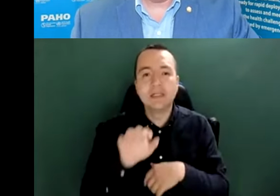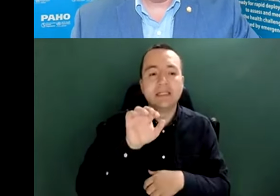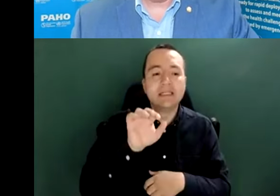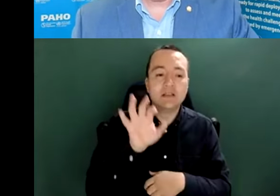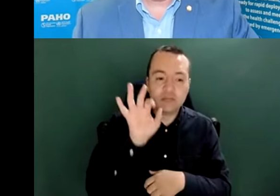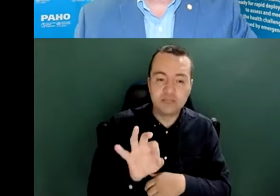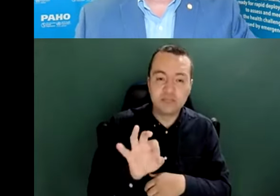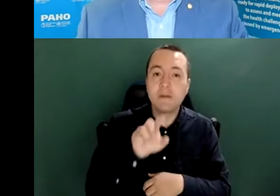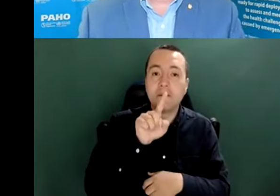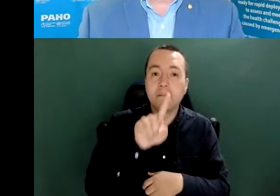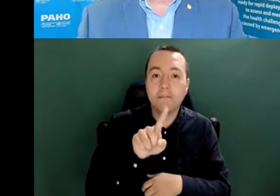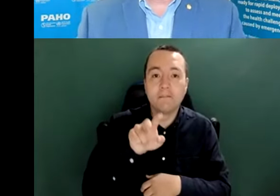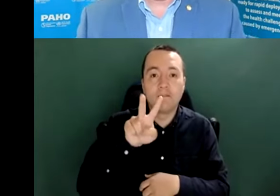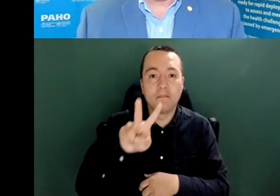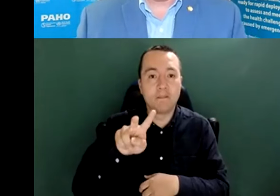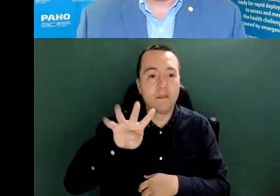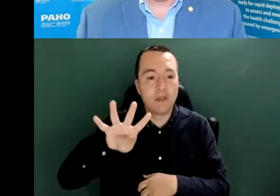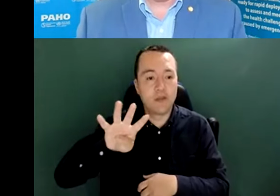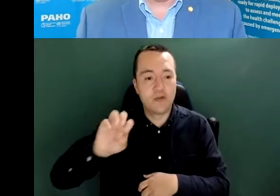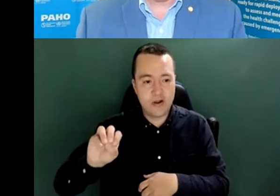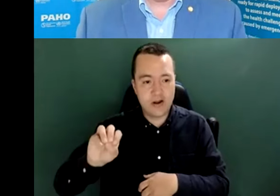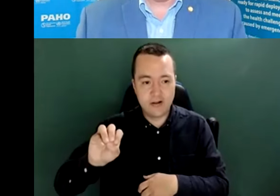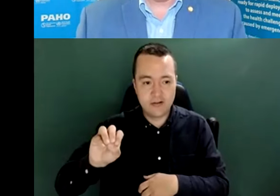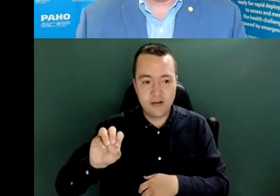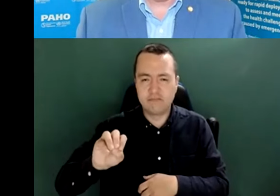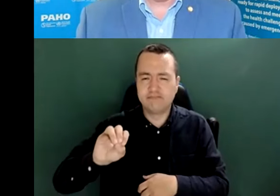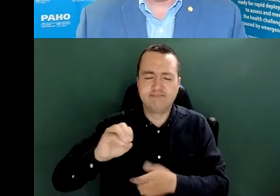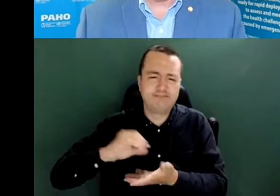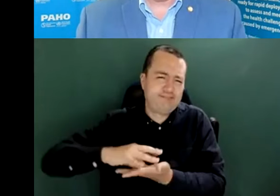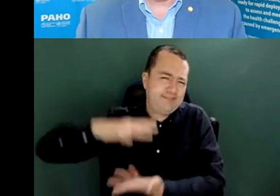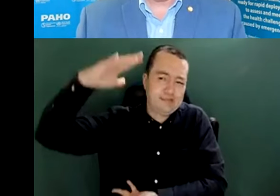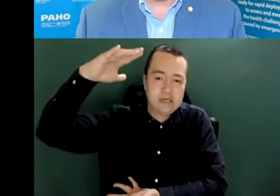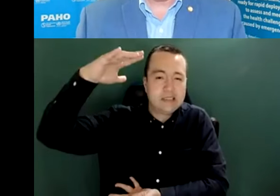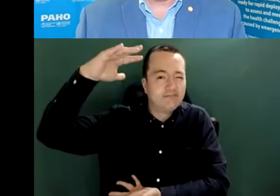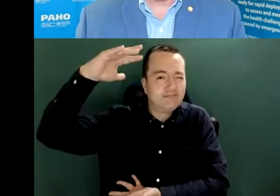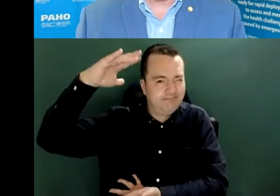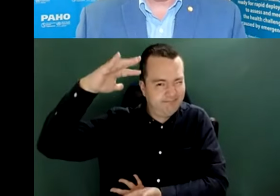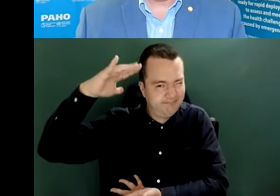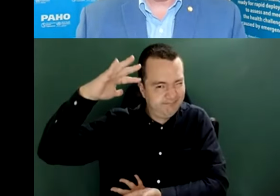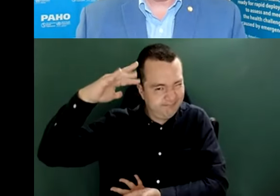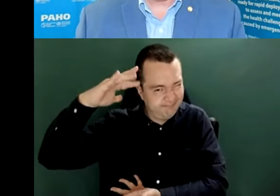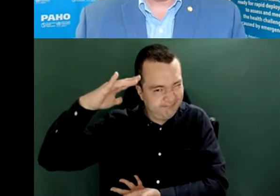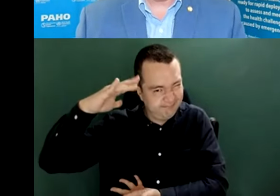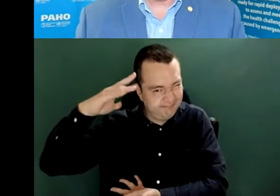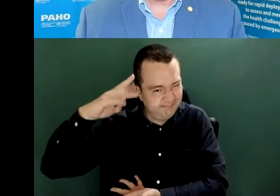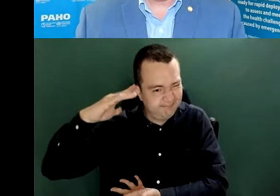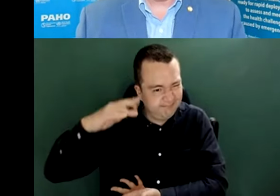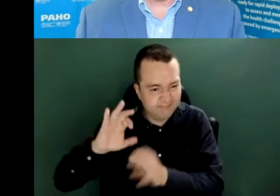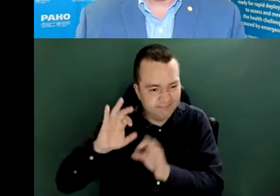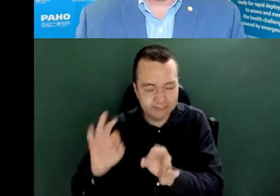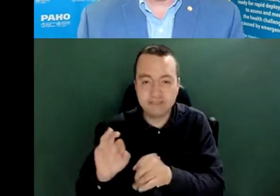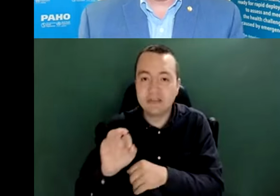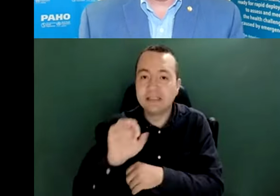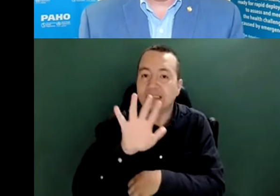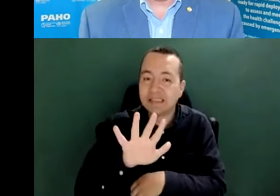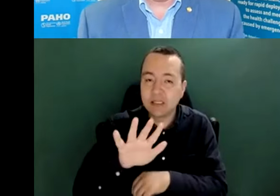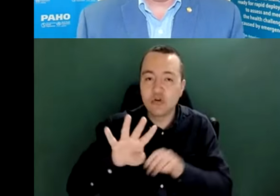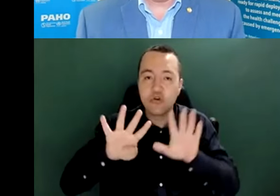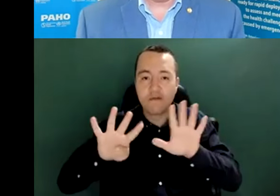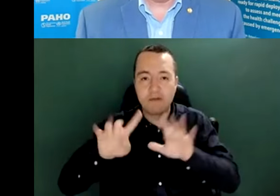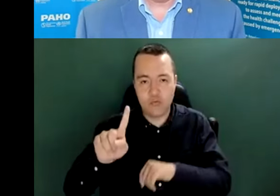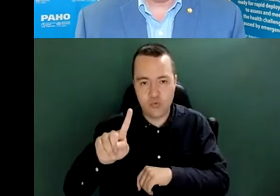Pero son estos números grandes y tenemos que repasarlos y tenemos que estar en la posición de un tomador de decisiones que no va a tener el